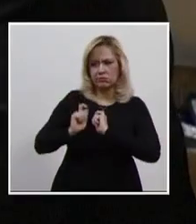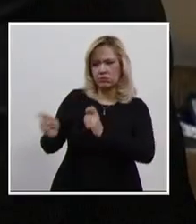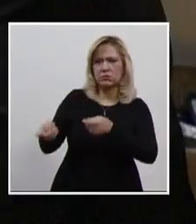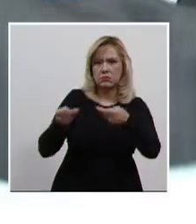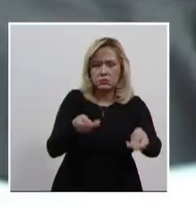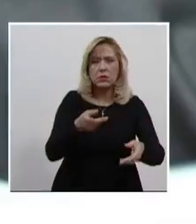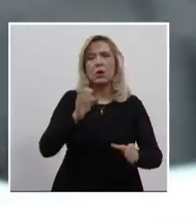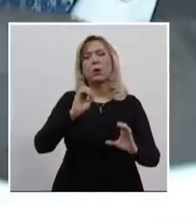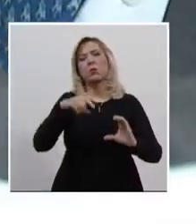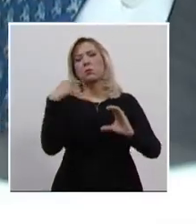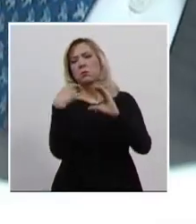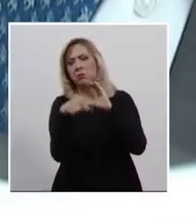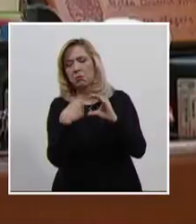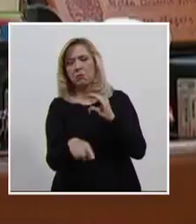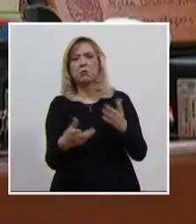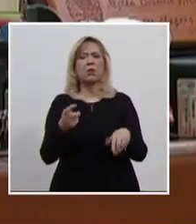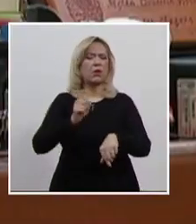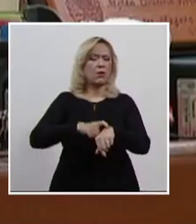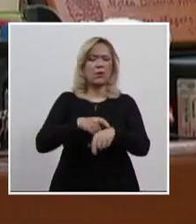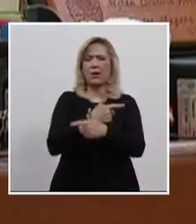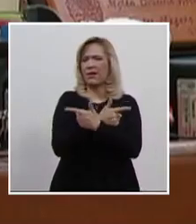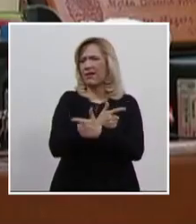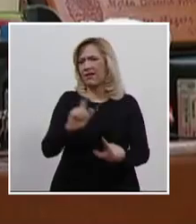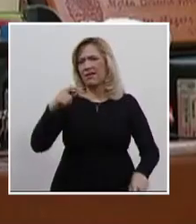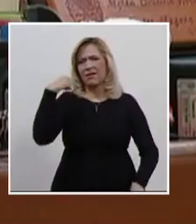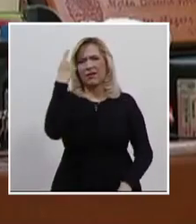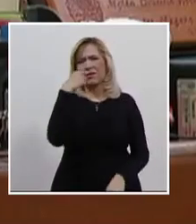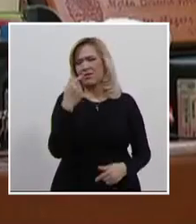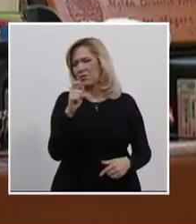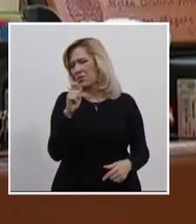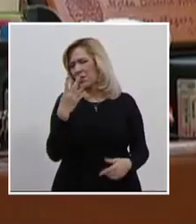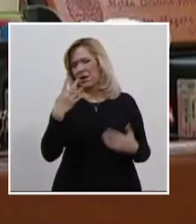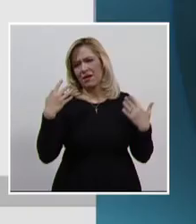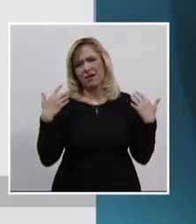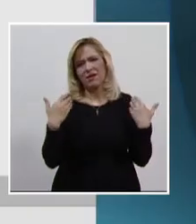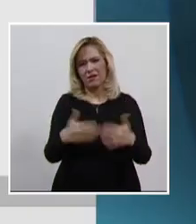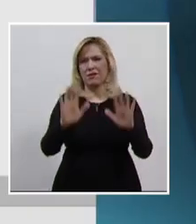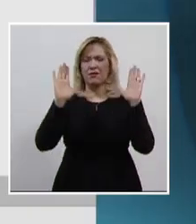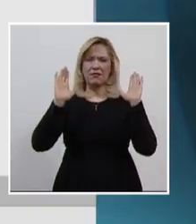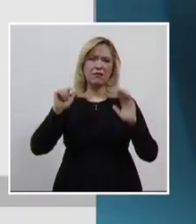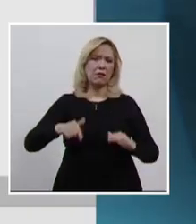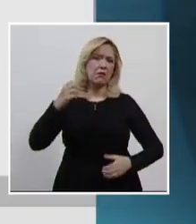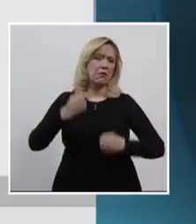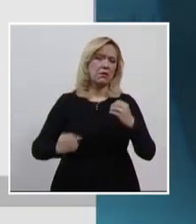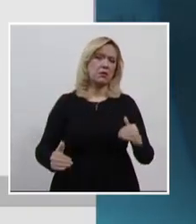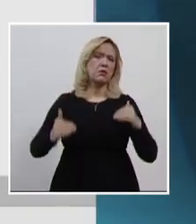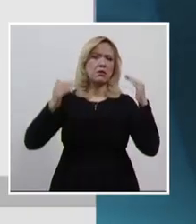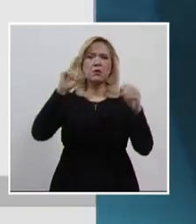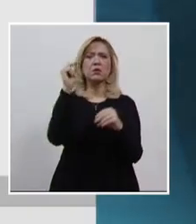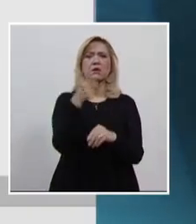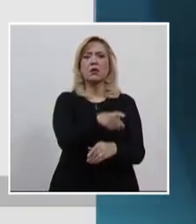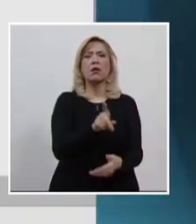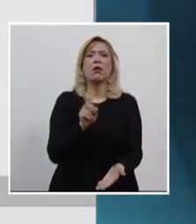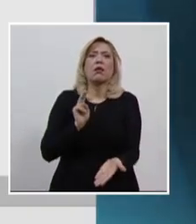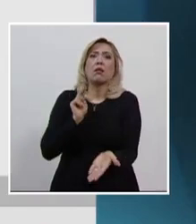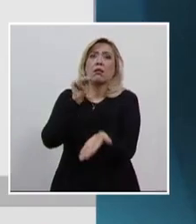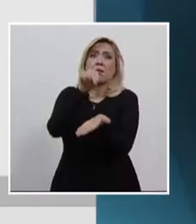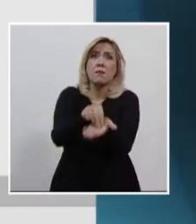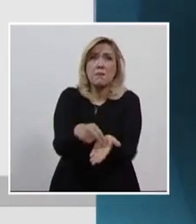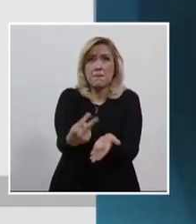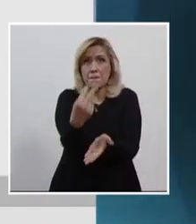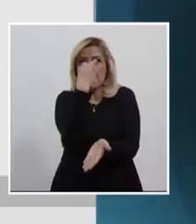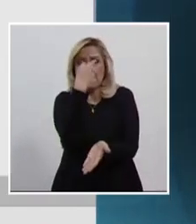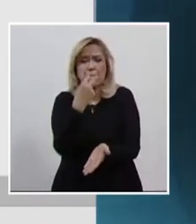por jurisprudencia de la Corte no se tiene que pedir ratificación de la demanda. La Suprema Corte en el amparo de revisión